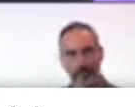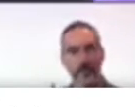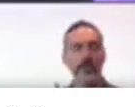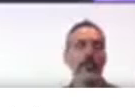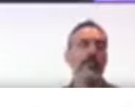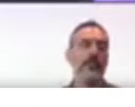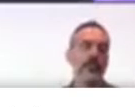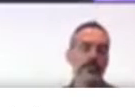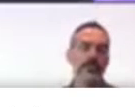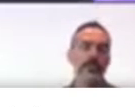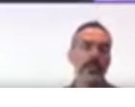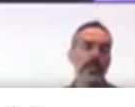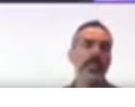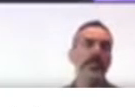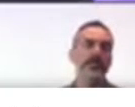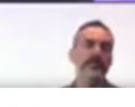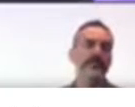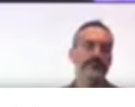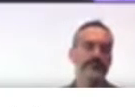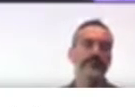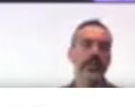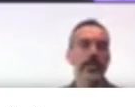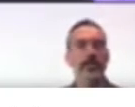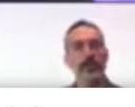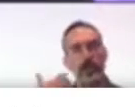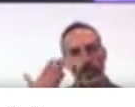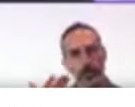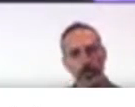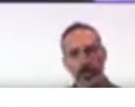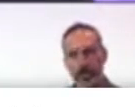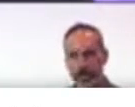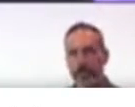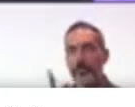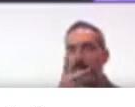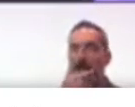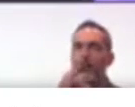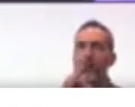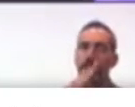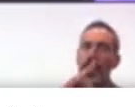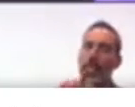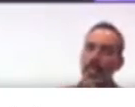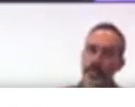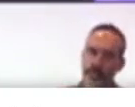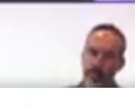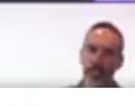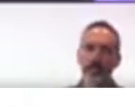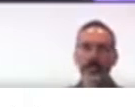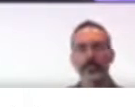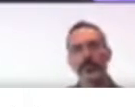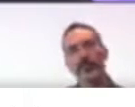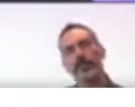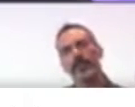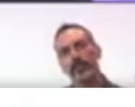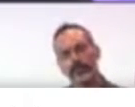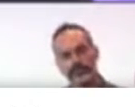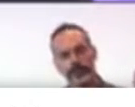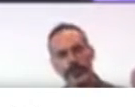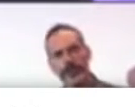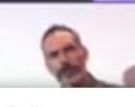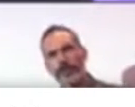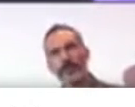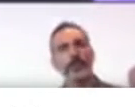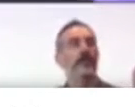familia. Quiero agradecer a mis padres y hermanos, de quienes me siento profundamente